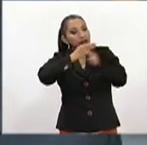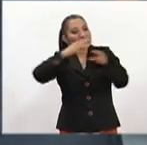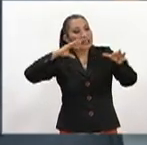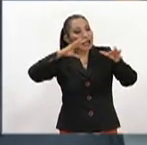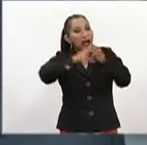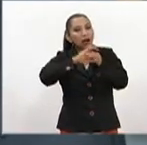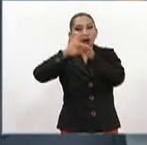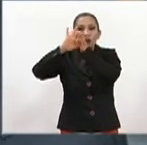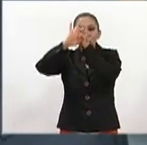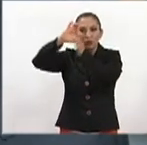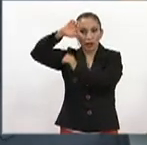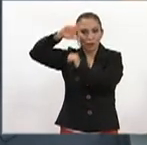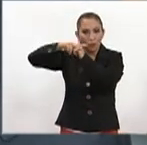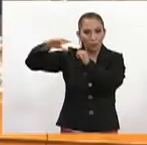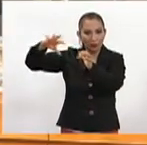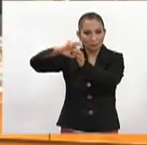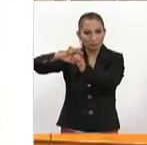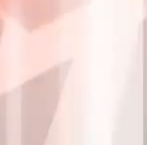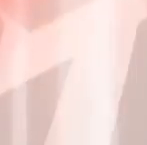con la Unión Europea.